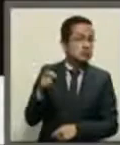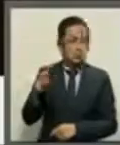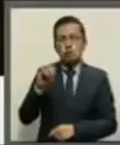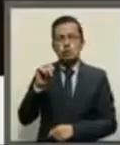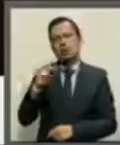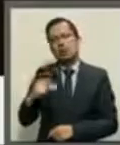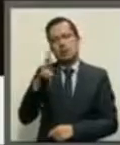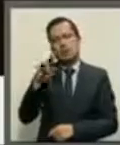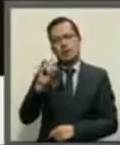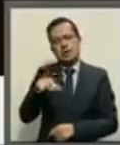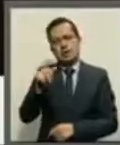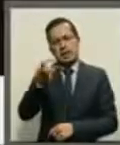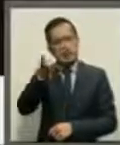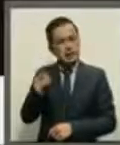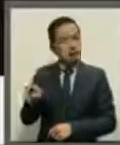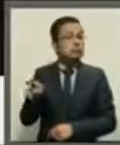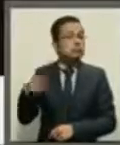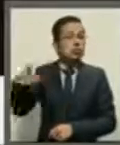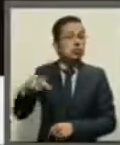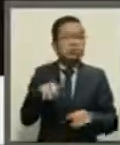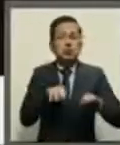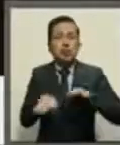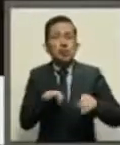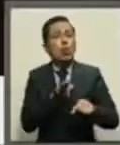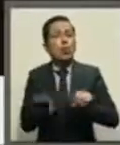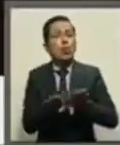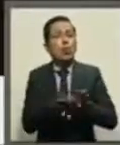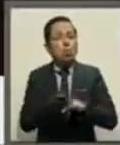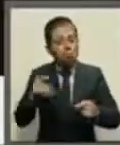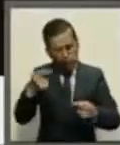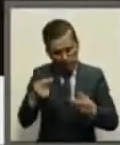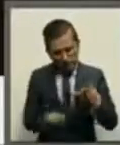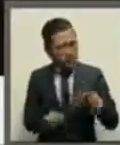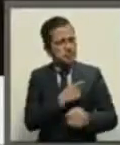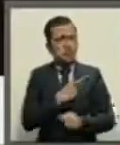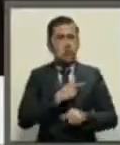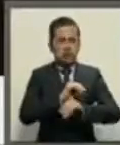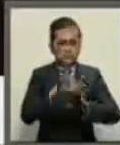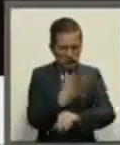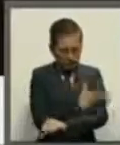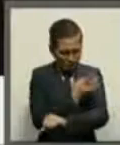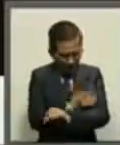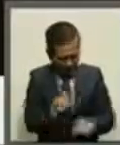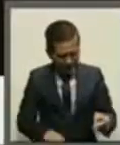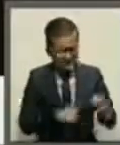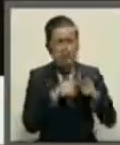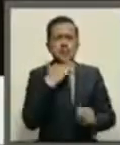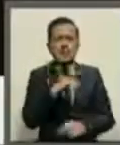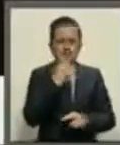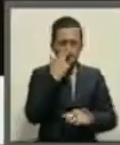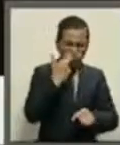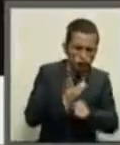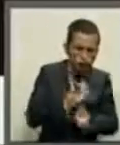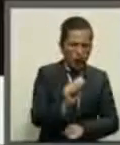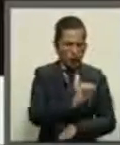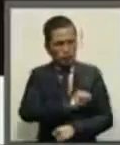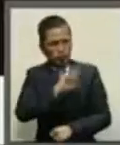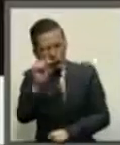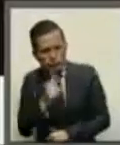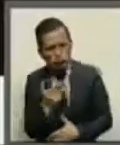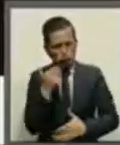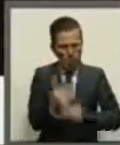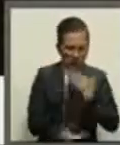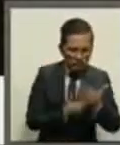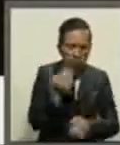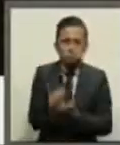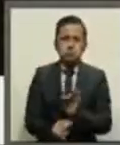independencia, imparcialidad, eficacia, objetividad, profesionalismo, transparencia y máxima publicidad, de tal suerte que desde el momento